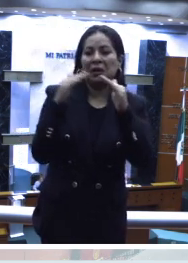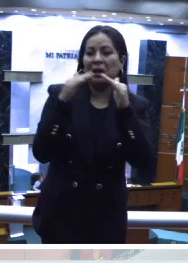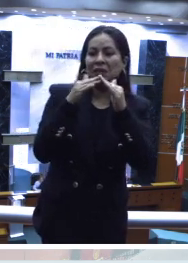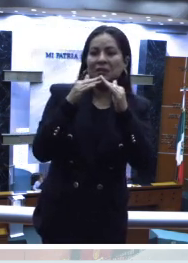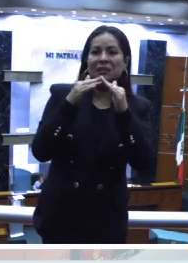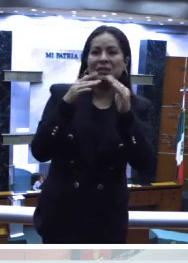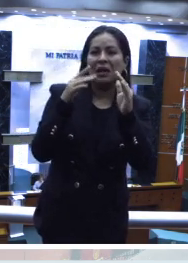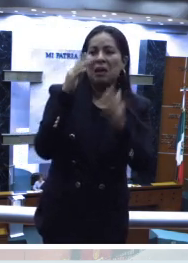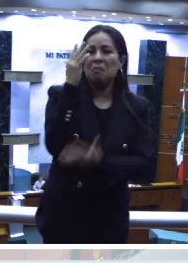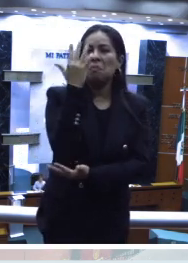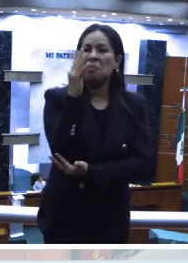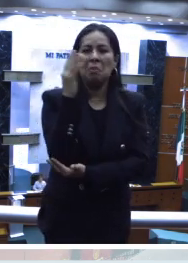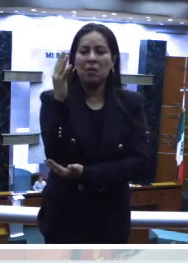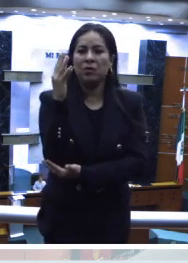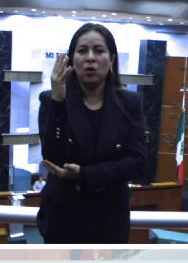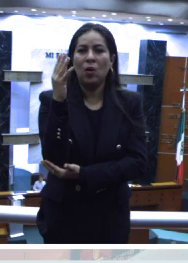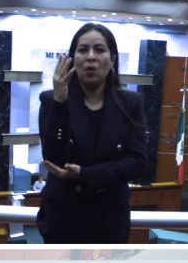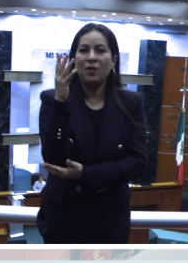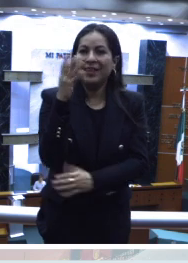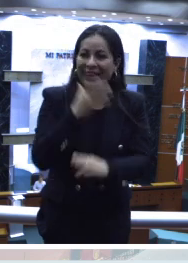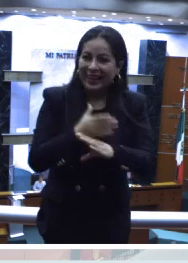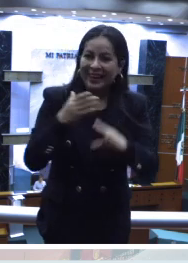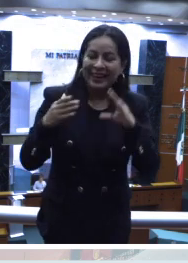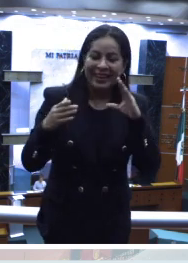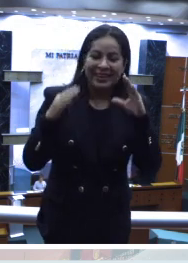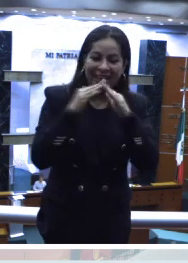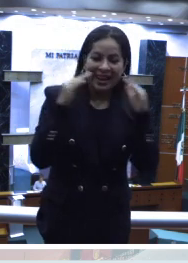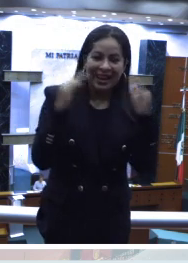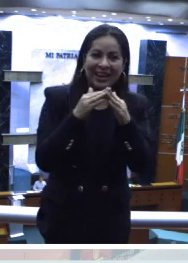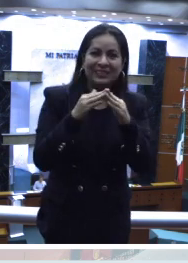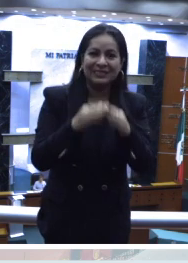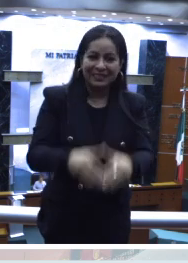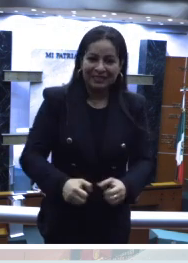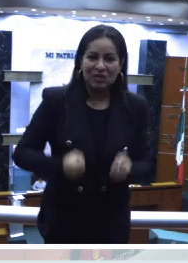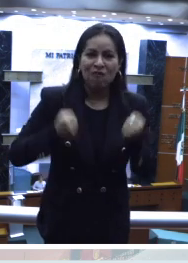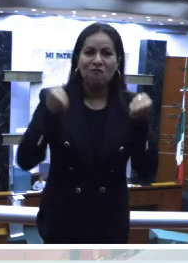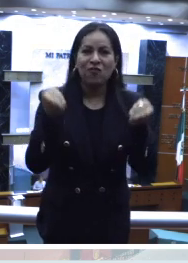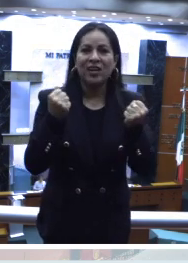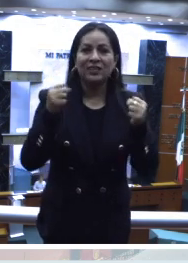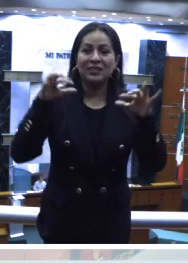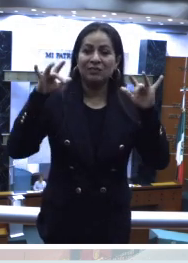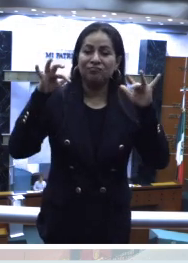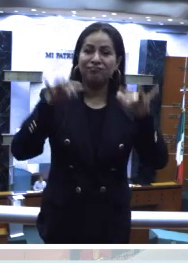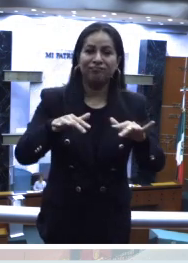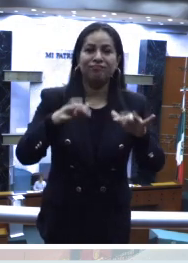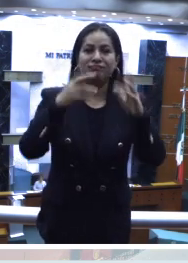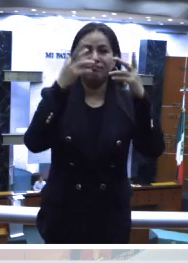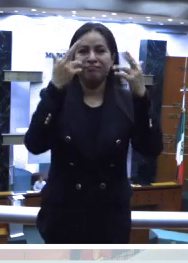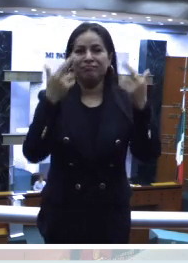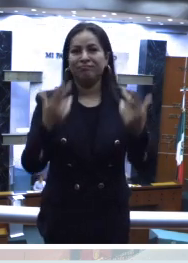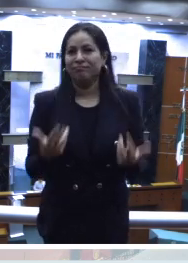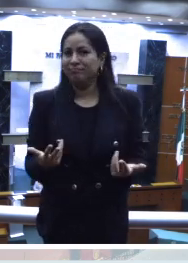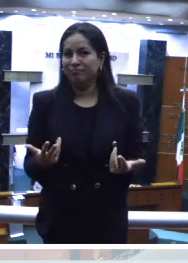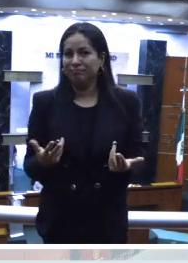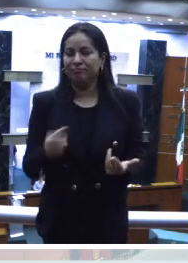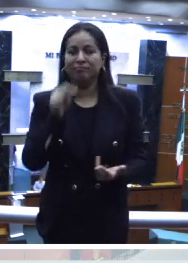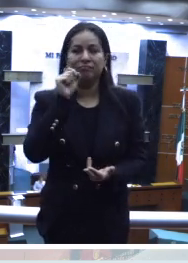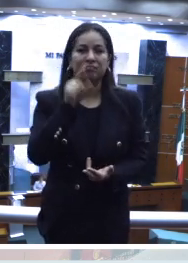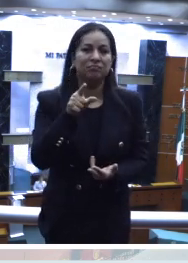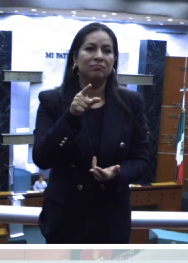de construcciones bien elaboradas que la lluvia destruyó así también